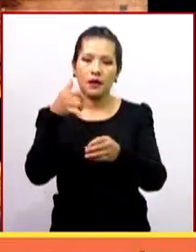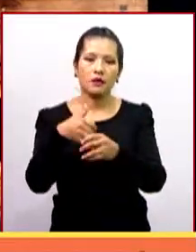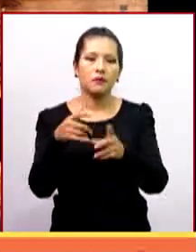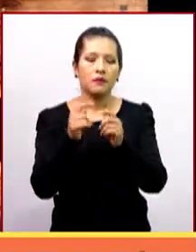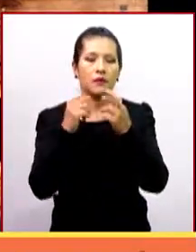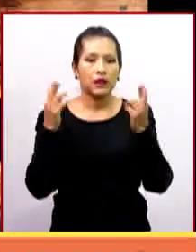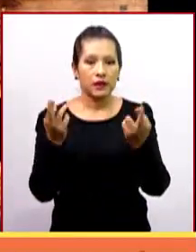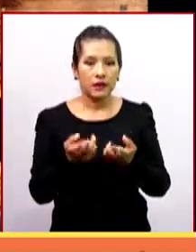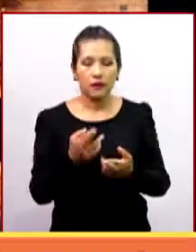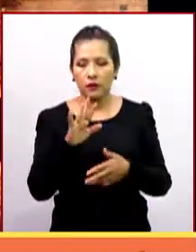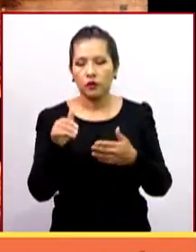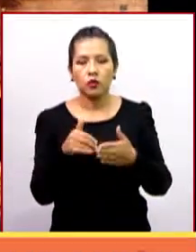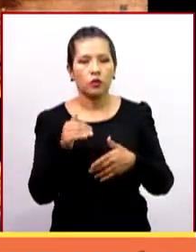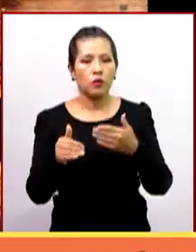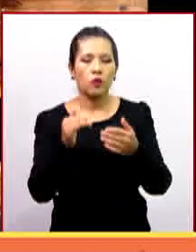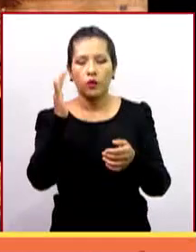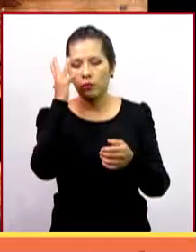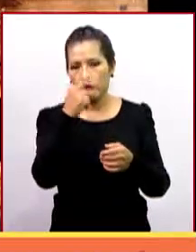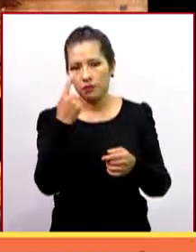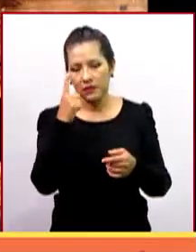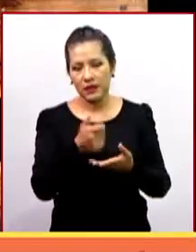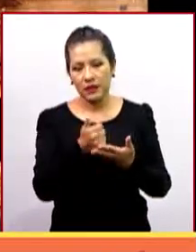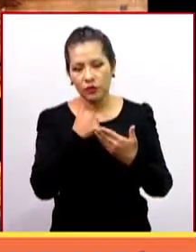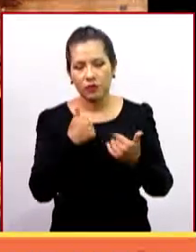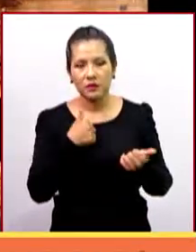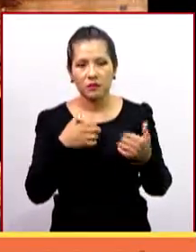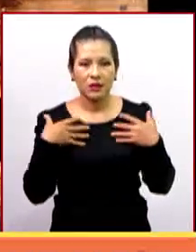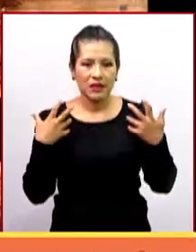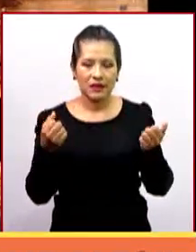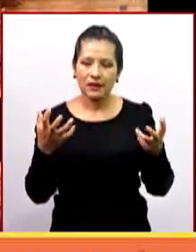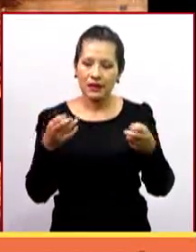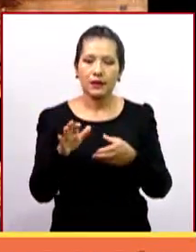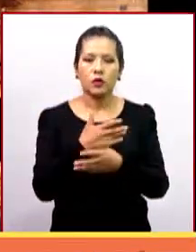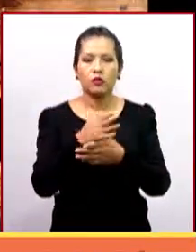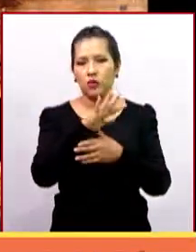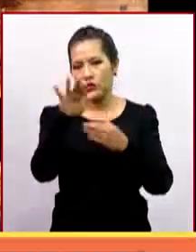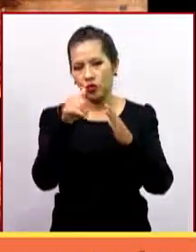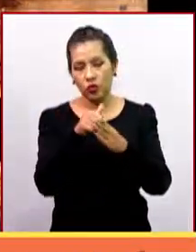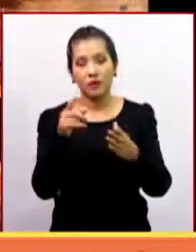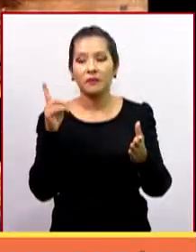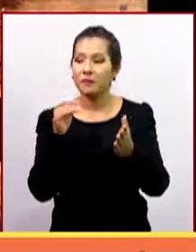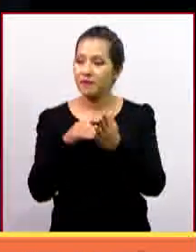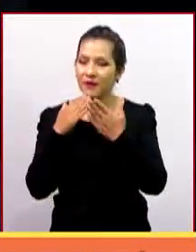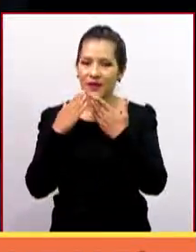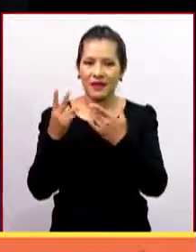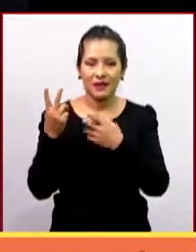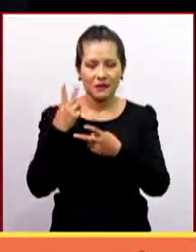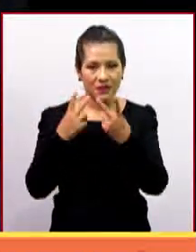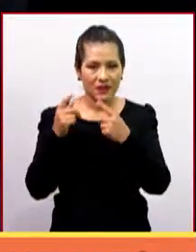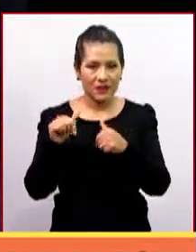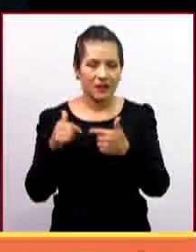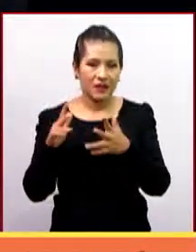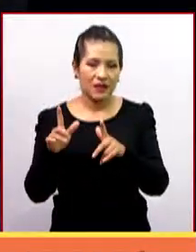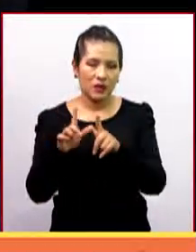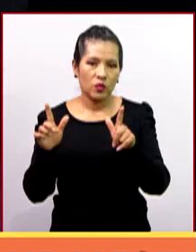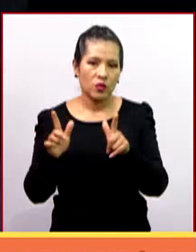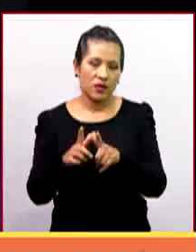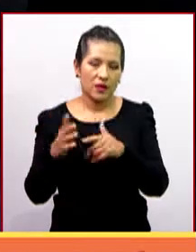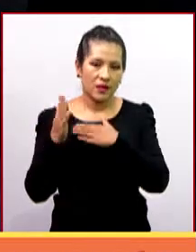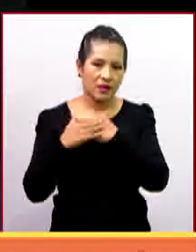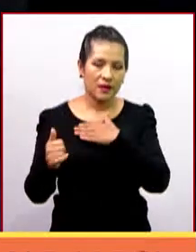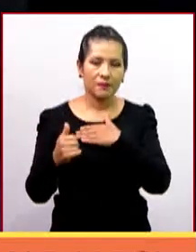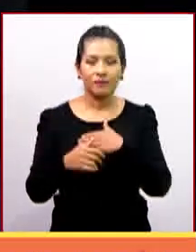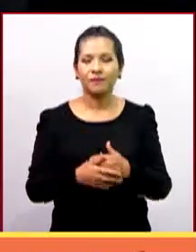un proceso yo creo muy sanador, muy hermoso, que queremos compartir con todos ustedes. Mil gracias por estar acá, no, por pues charlar contigo.